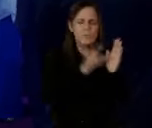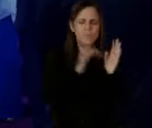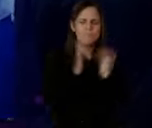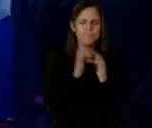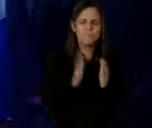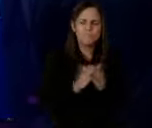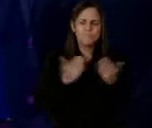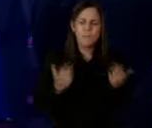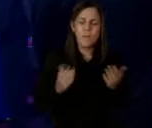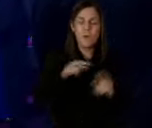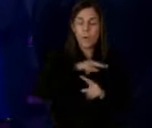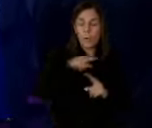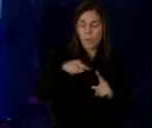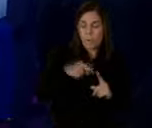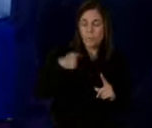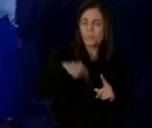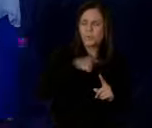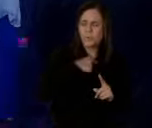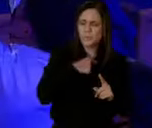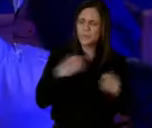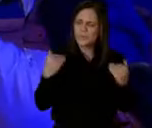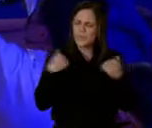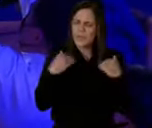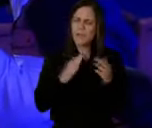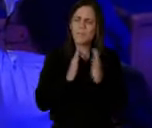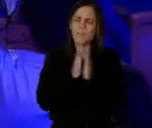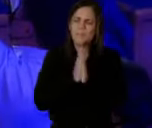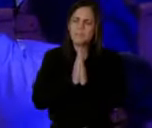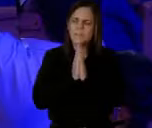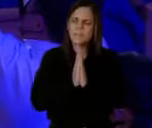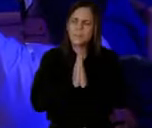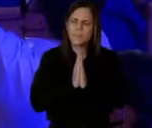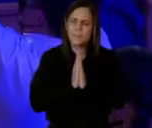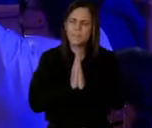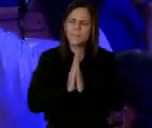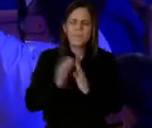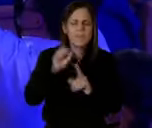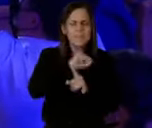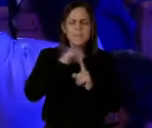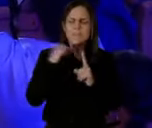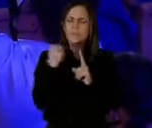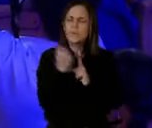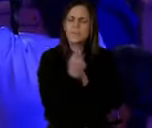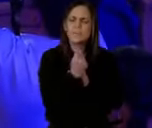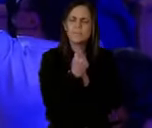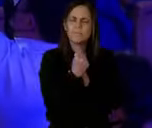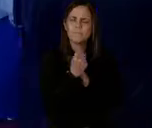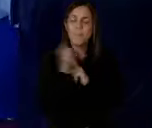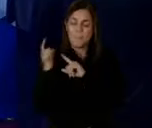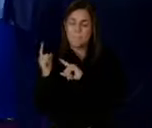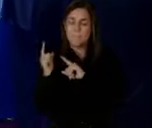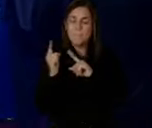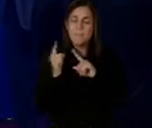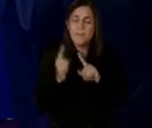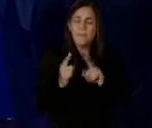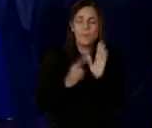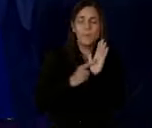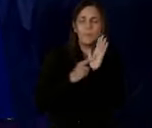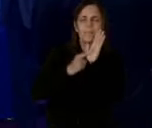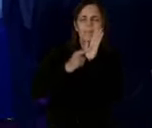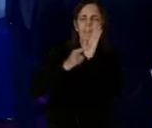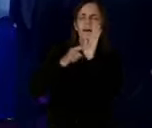tengamos peticiones, Señor, cuando tengamos situaciones, Señor, vengamos delante del Padre, Señor, y en